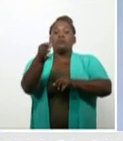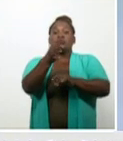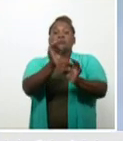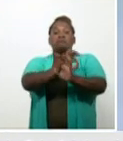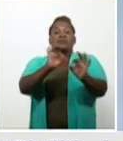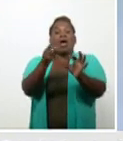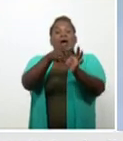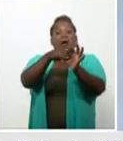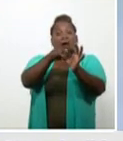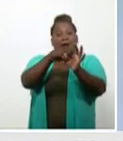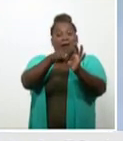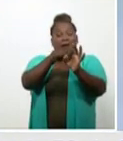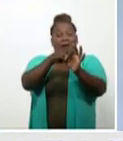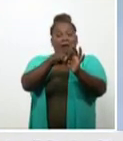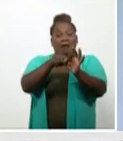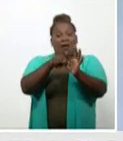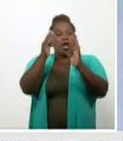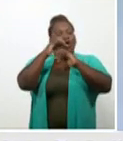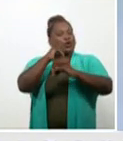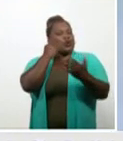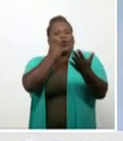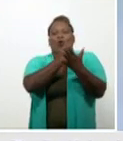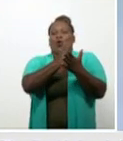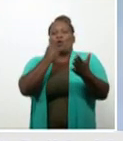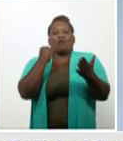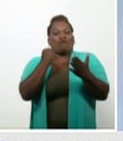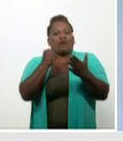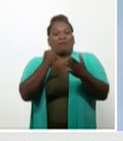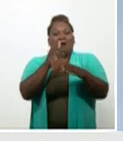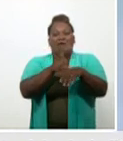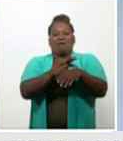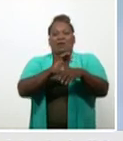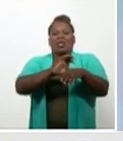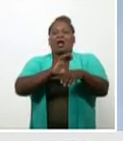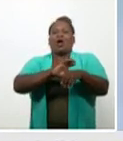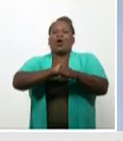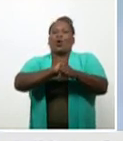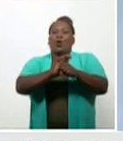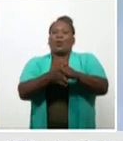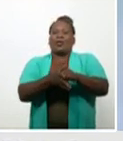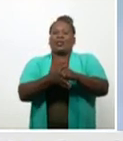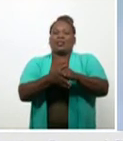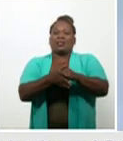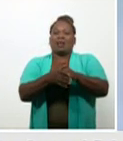Juventud no confirman casos de COVID-19